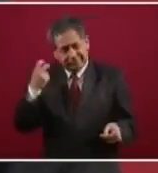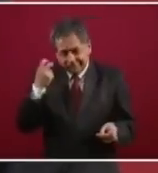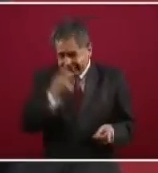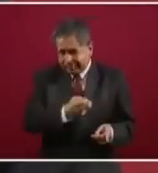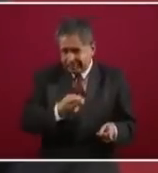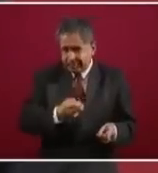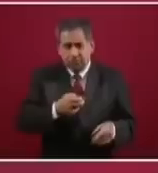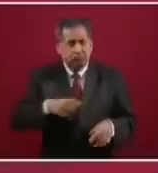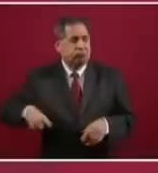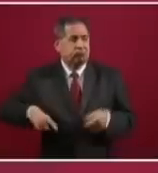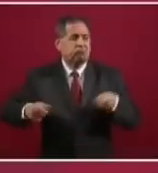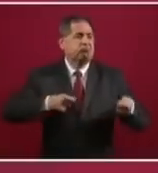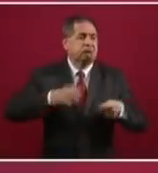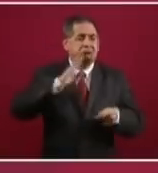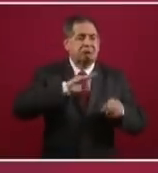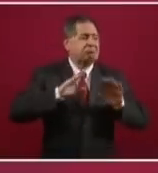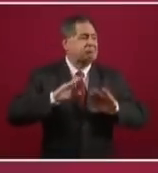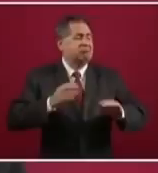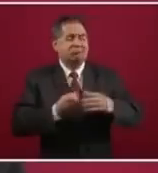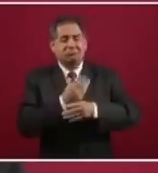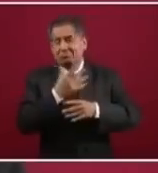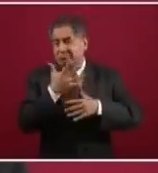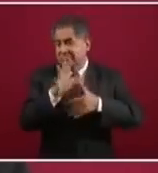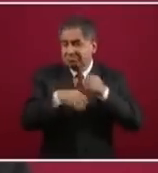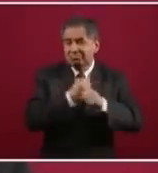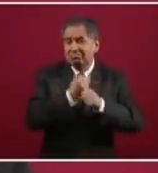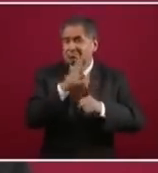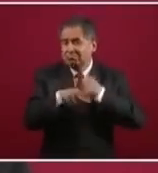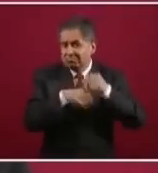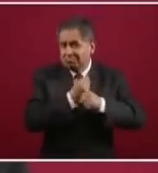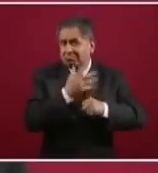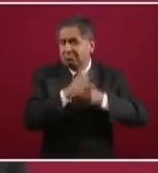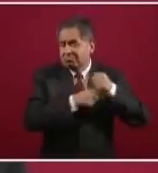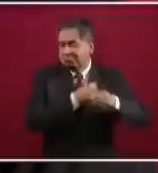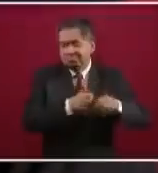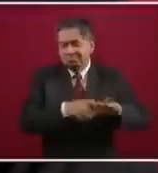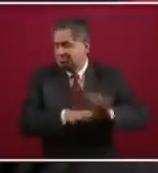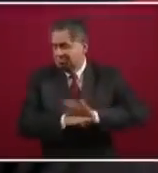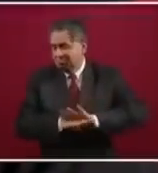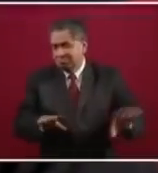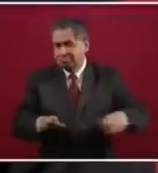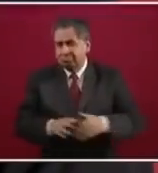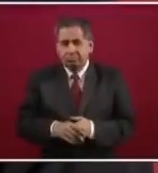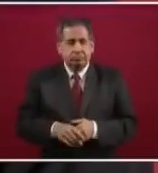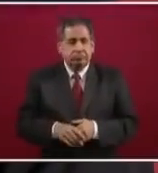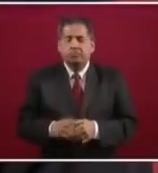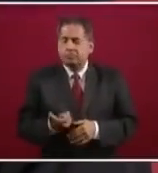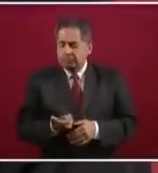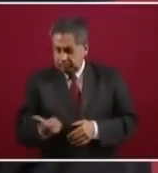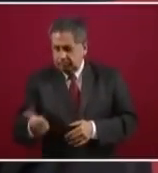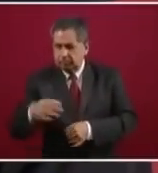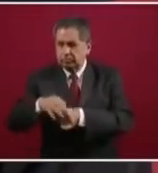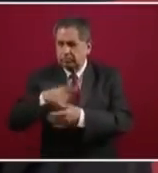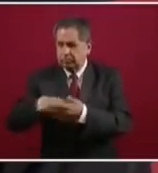que malgobernó México por décadas, la compra del voto,